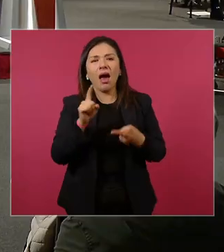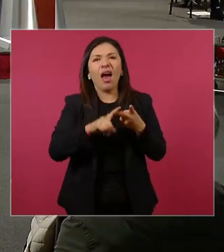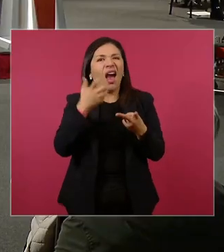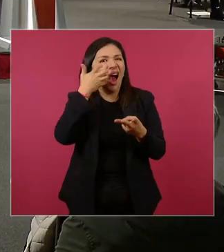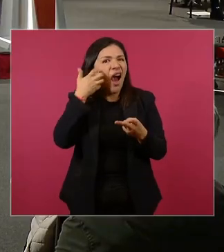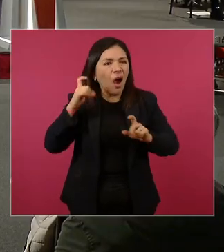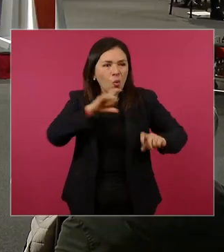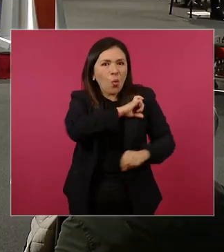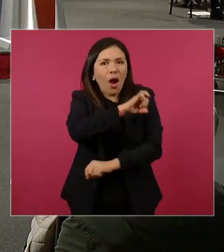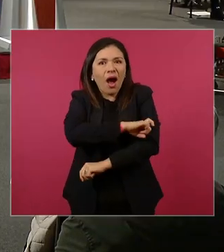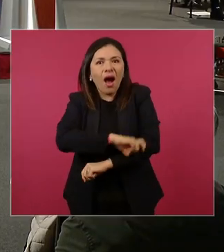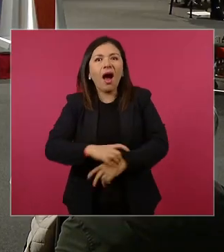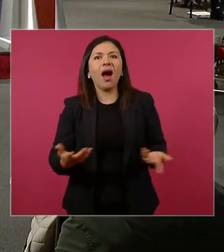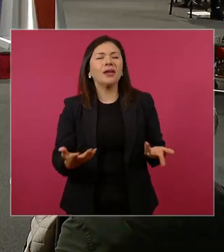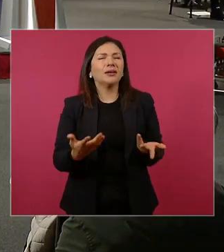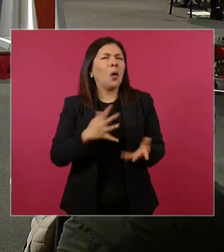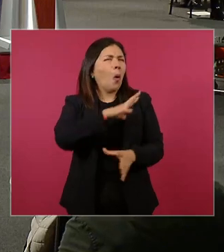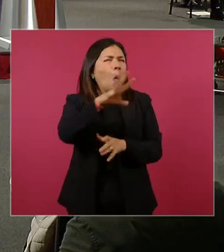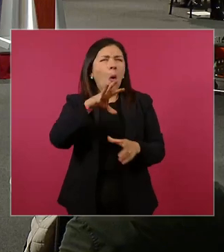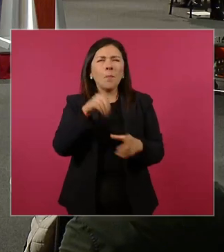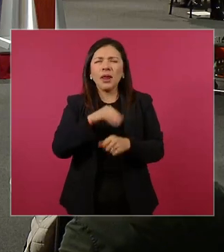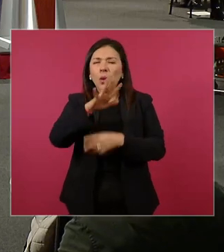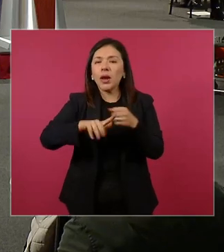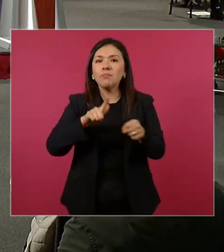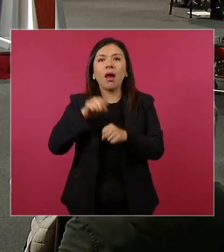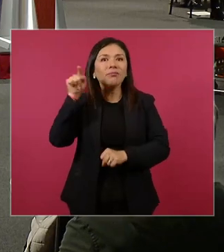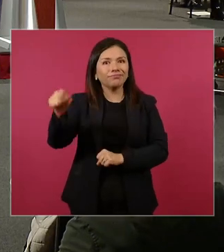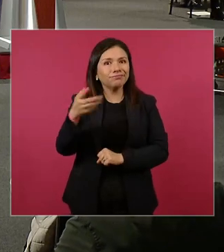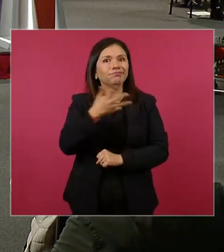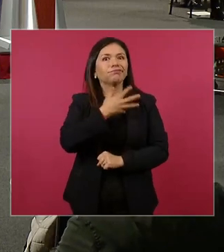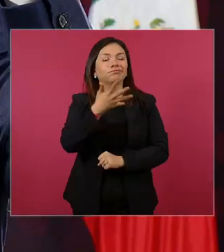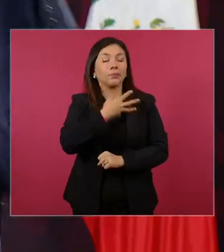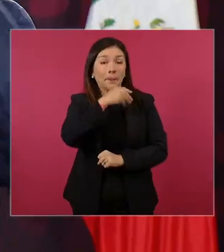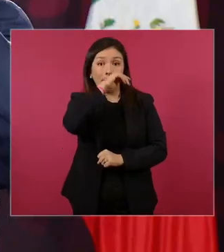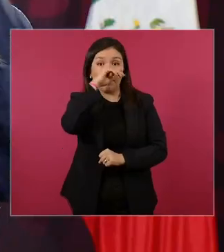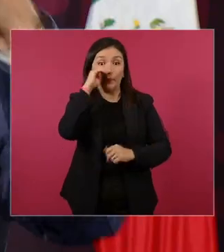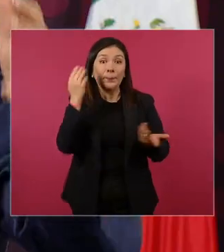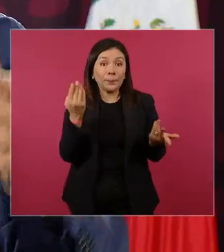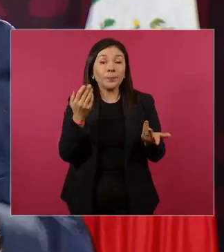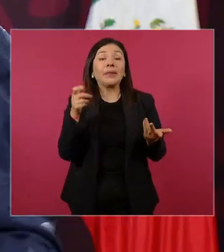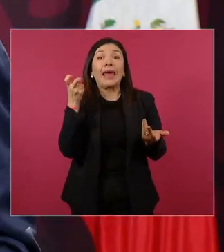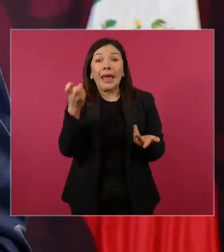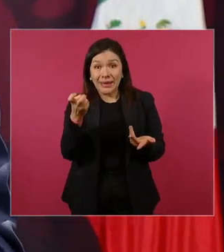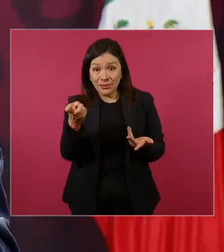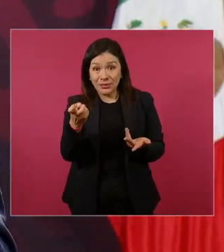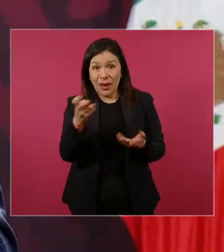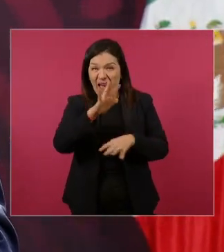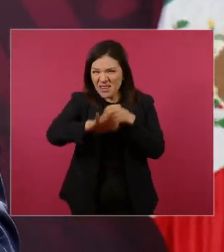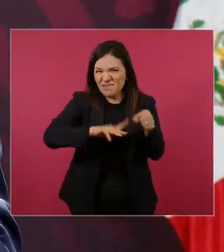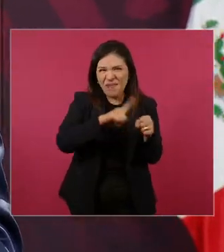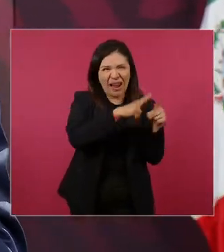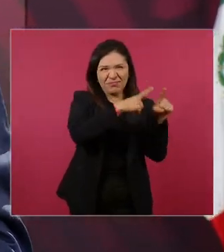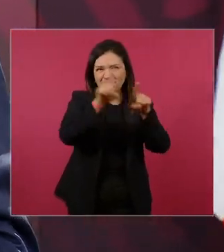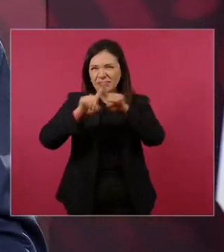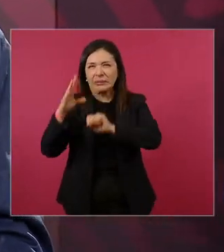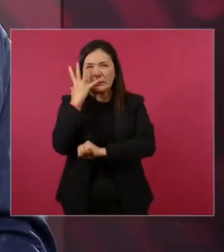jaguares, de todo. Entonces, pero agréguenle